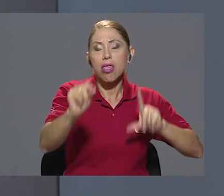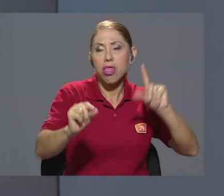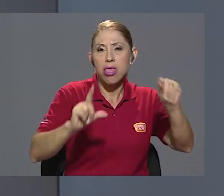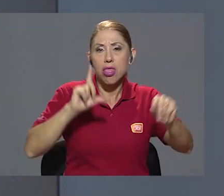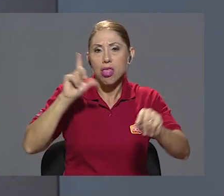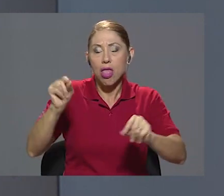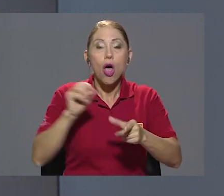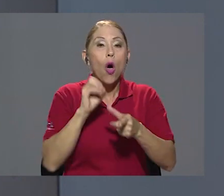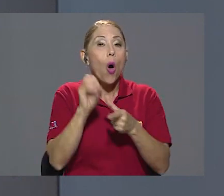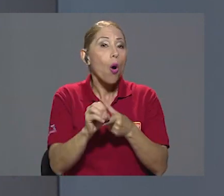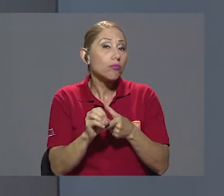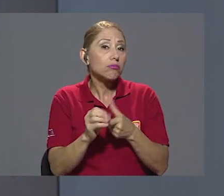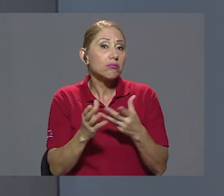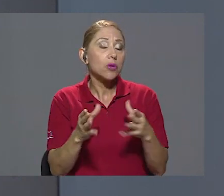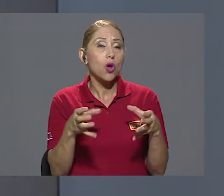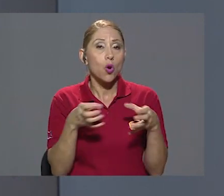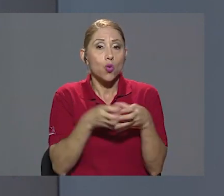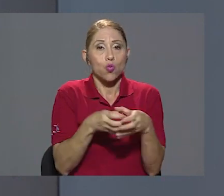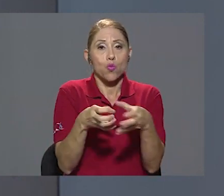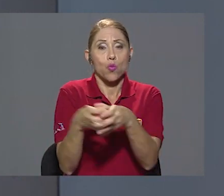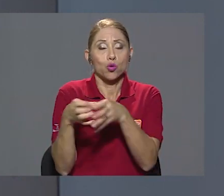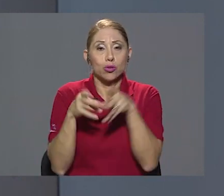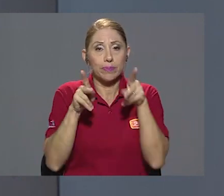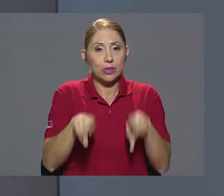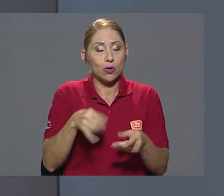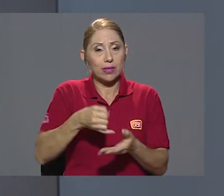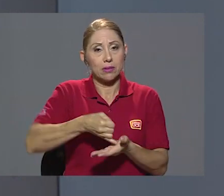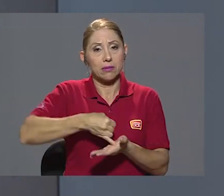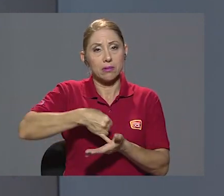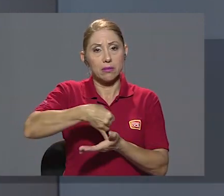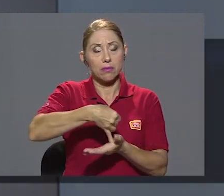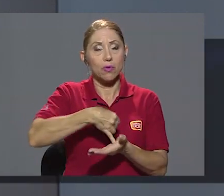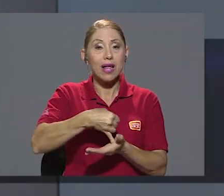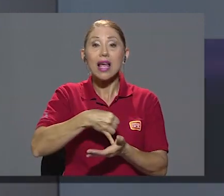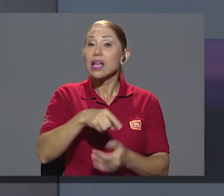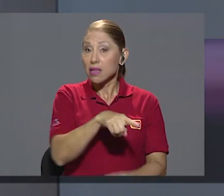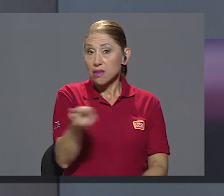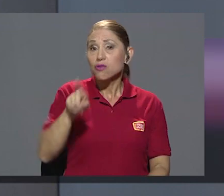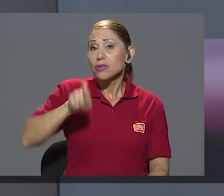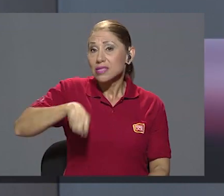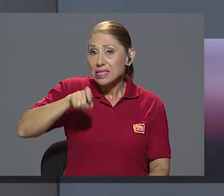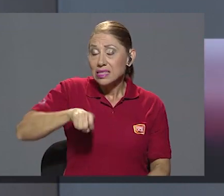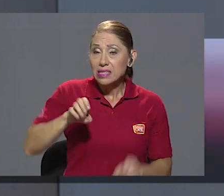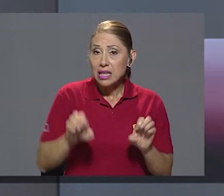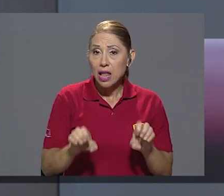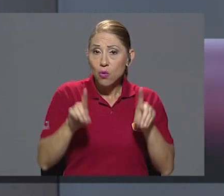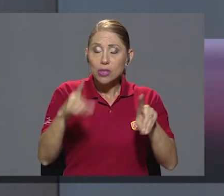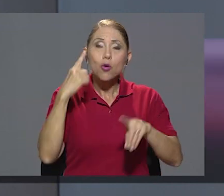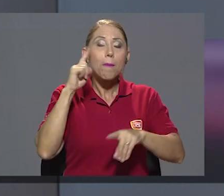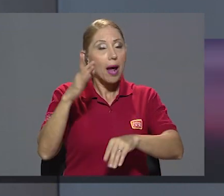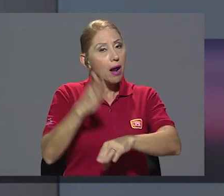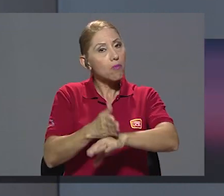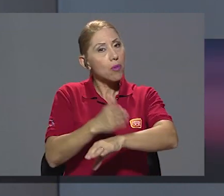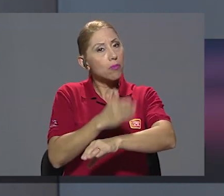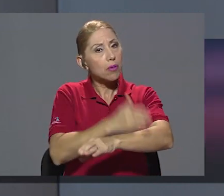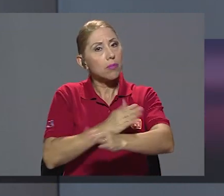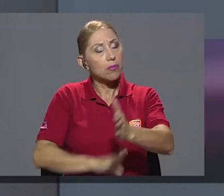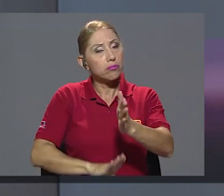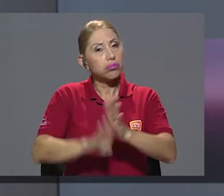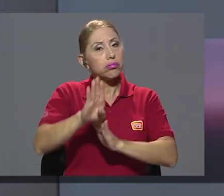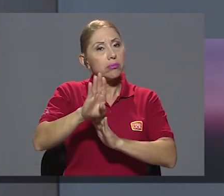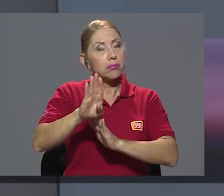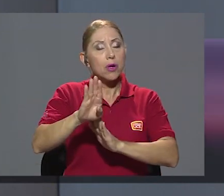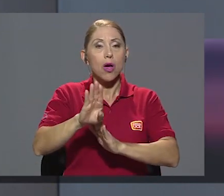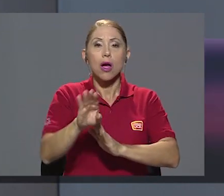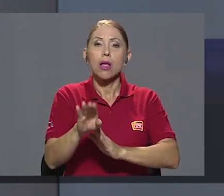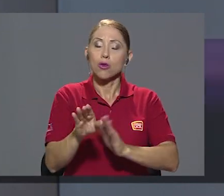los grupos, entre los grupos más vulnerables que necesitan realmente de la educación para salir adelante y desarrollarse como personas y